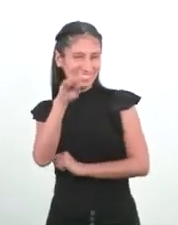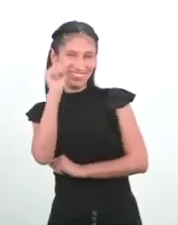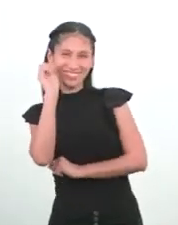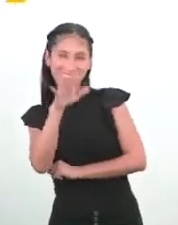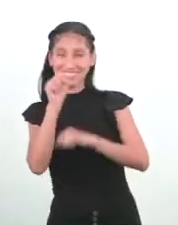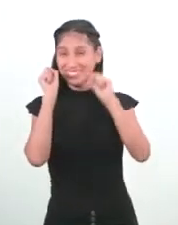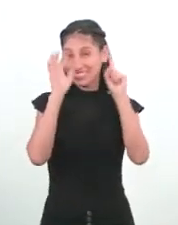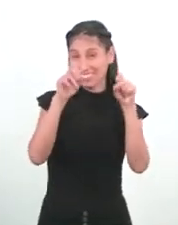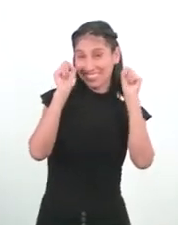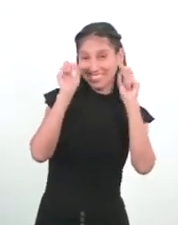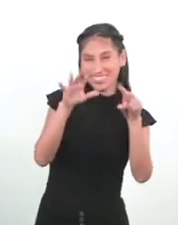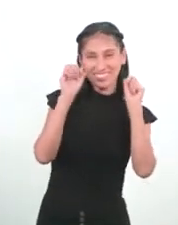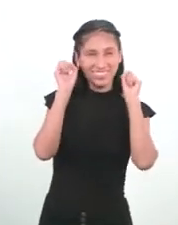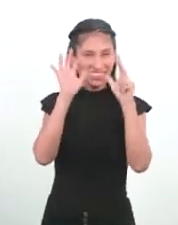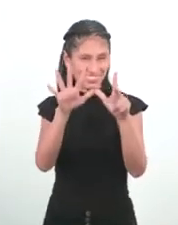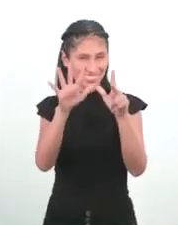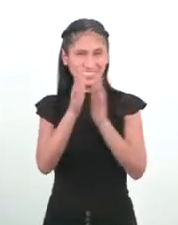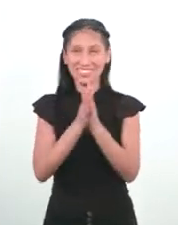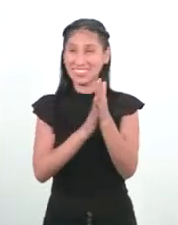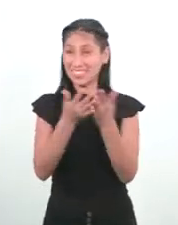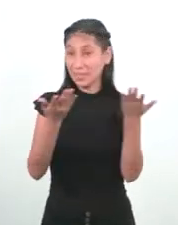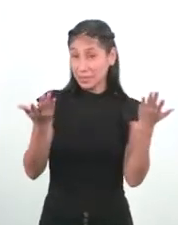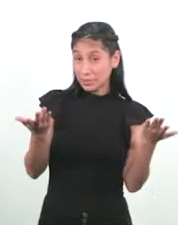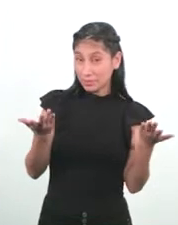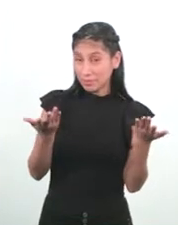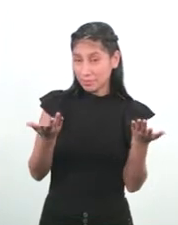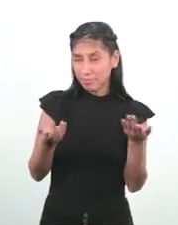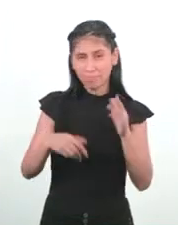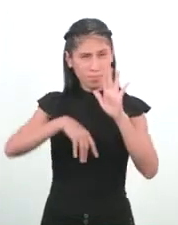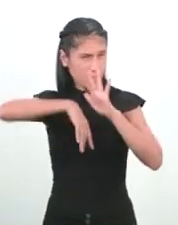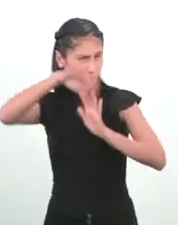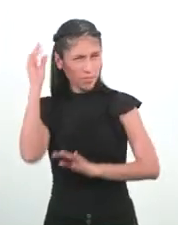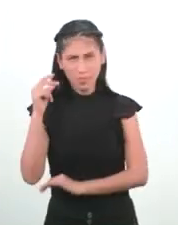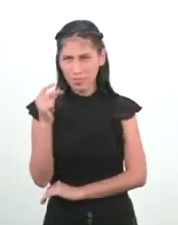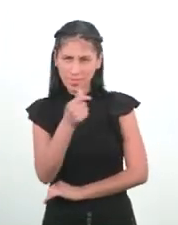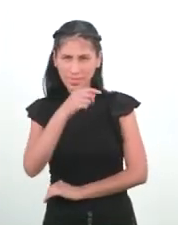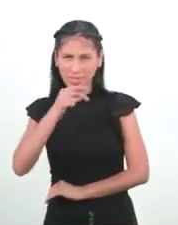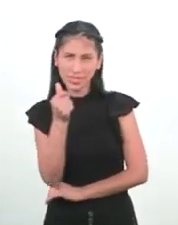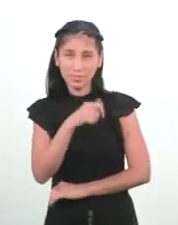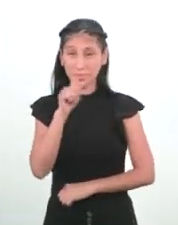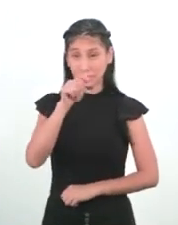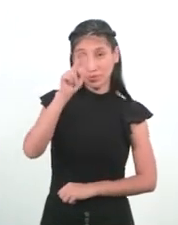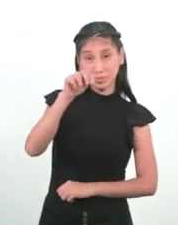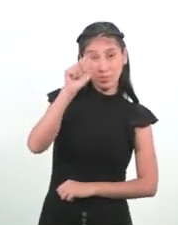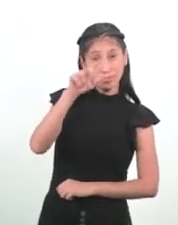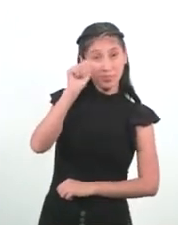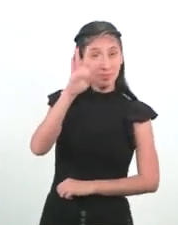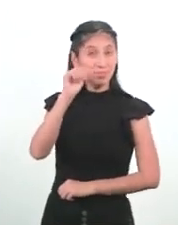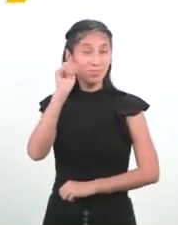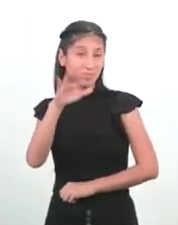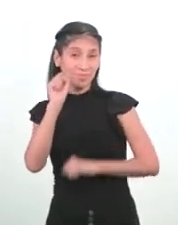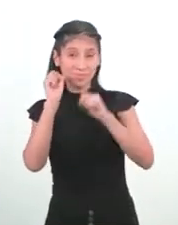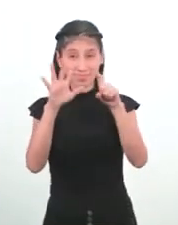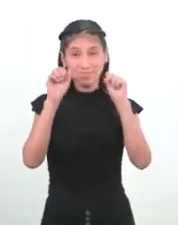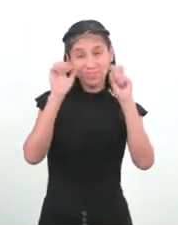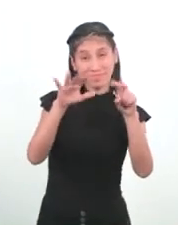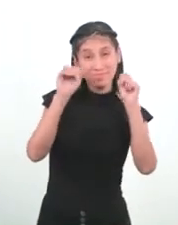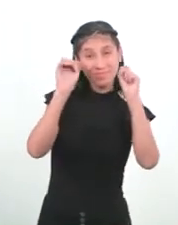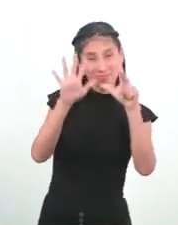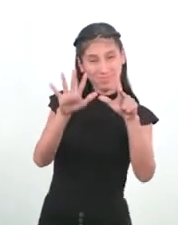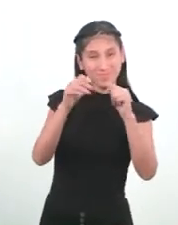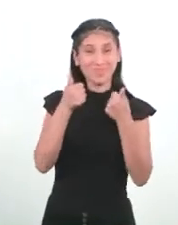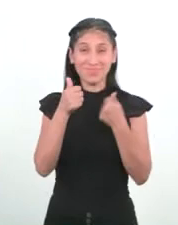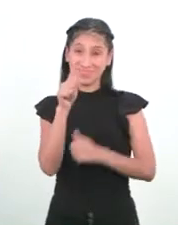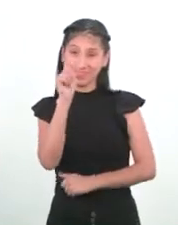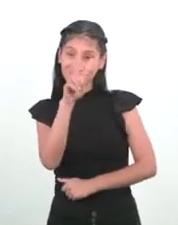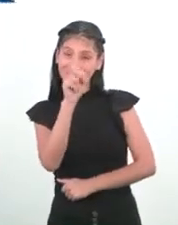3, 4, 5, 6, 7, 8. Un poco más rápido. 1, 2, 3, 4, 5, 6,